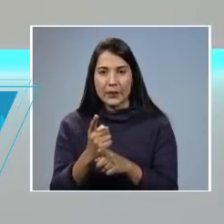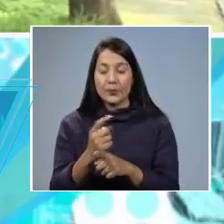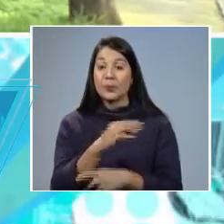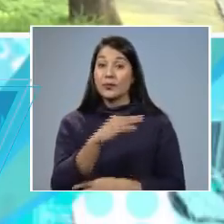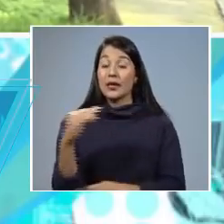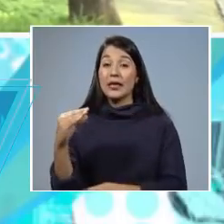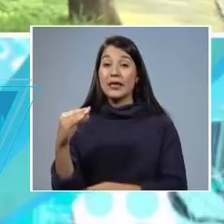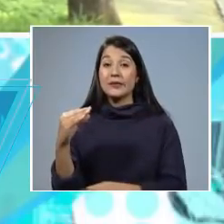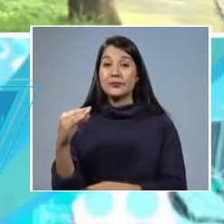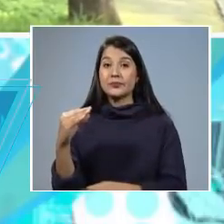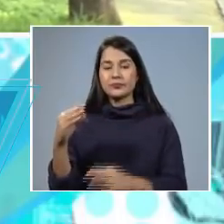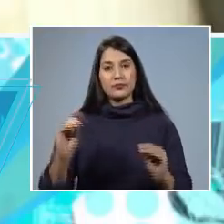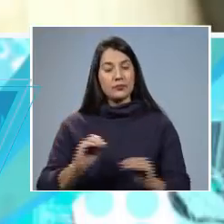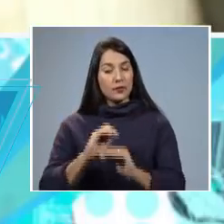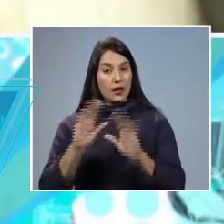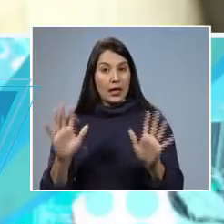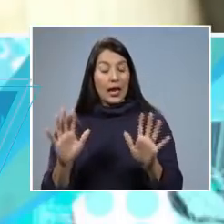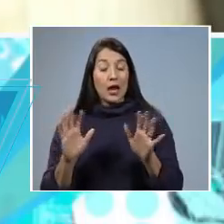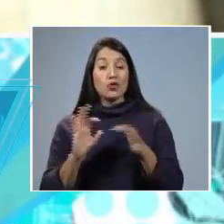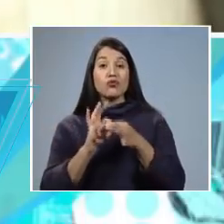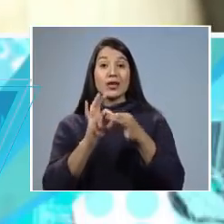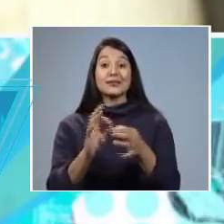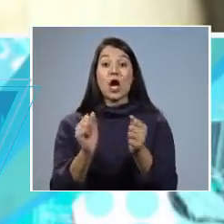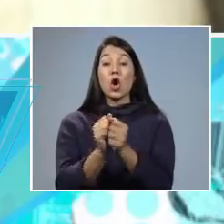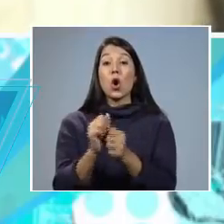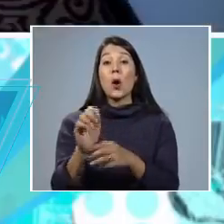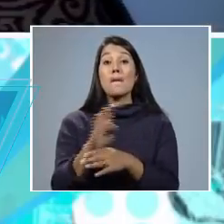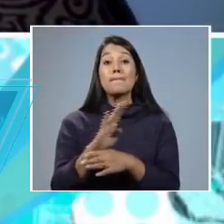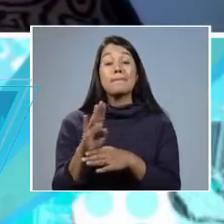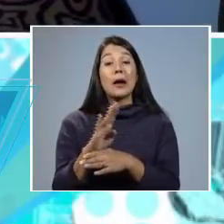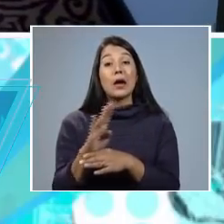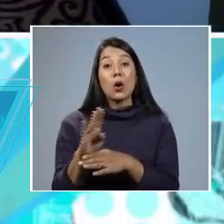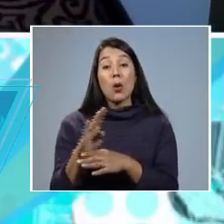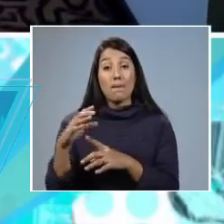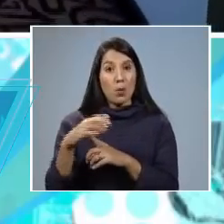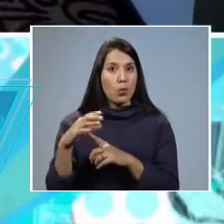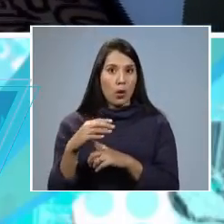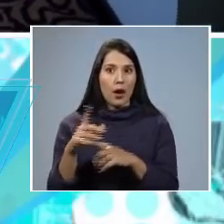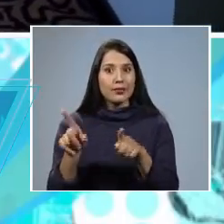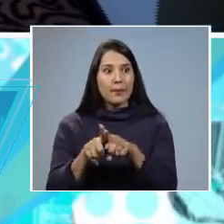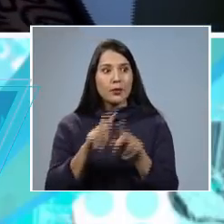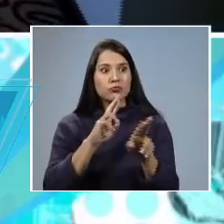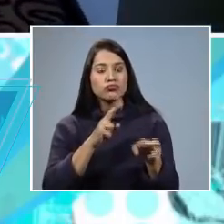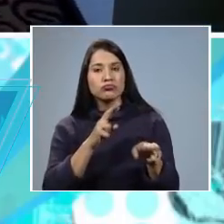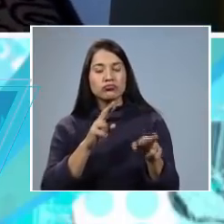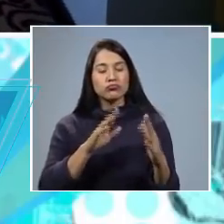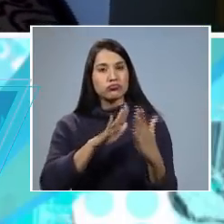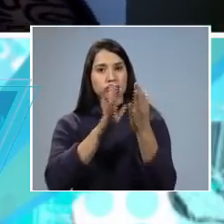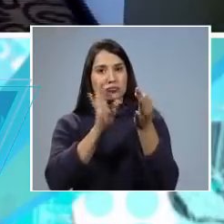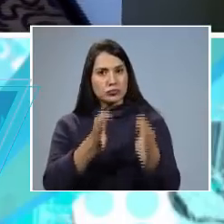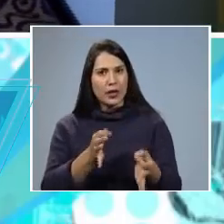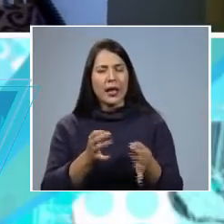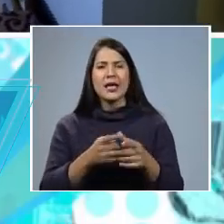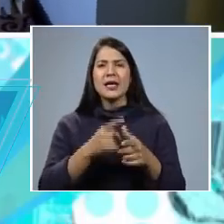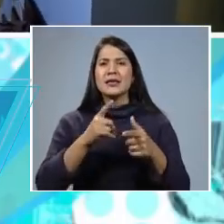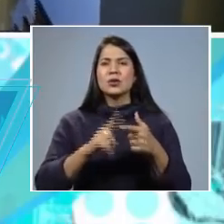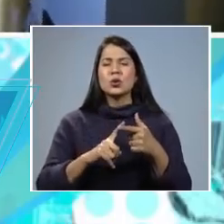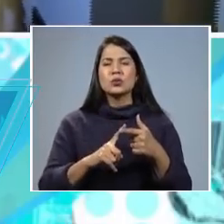Y por supuesto que en relación a lo del Banco Popular, en ese sentido creo que ha